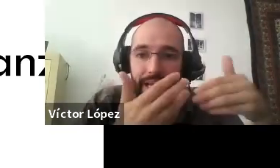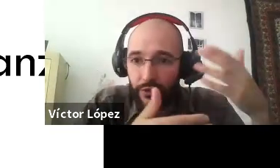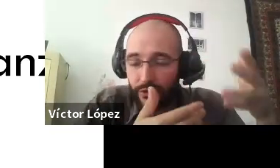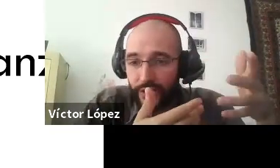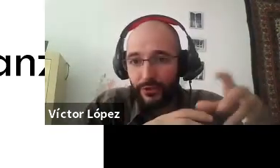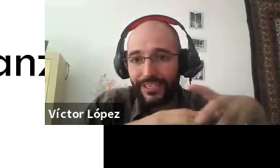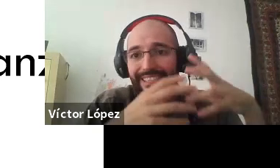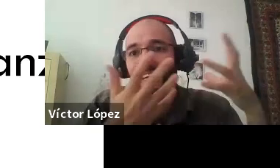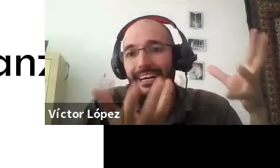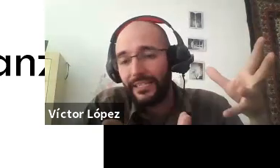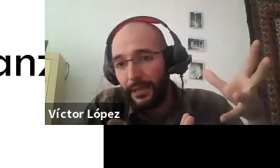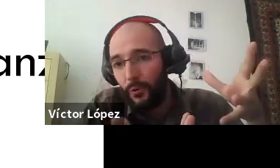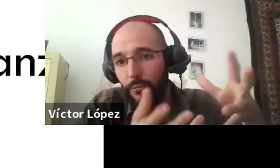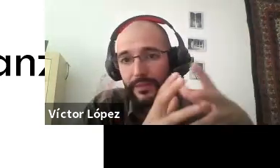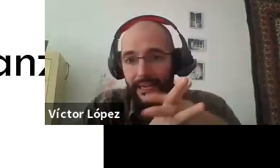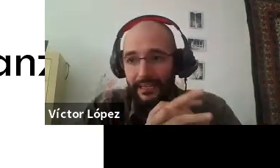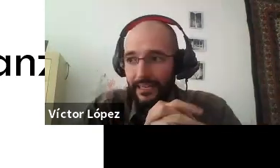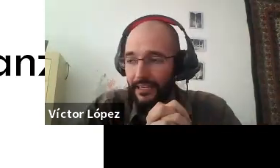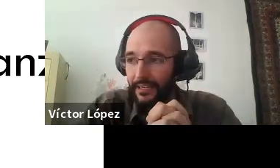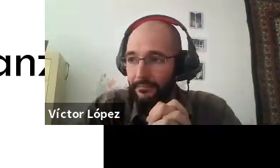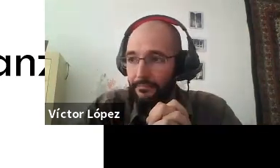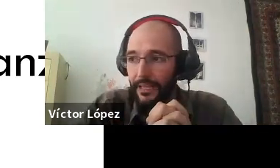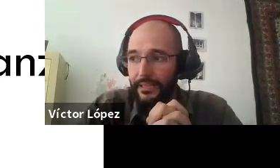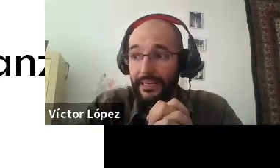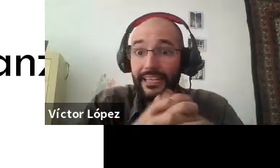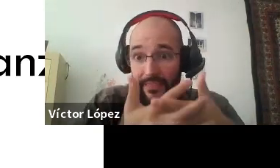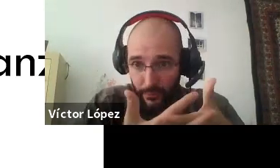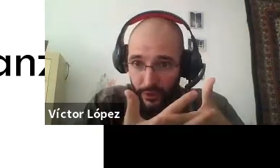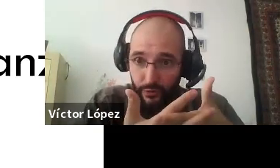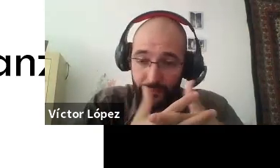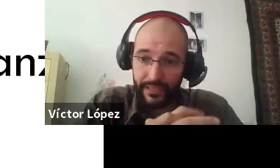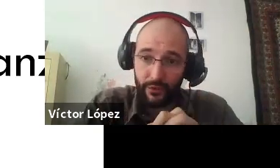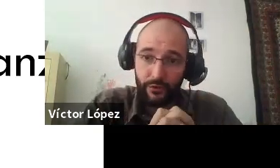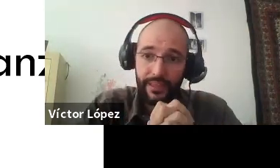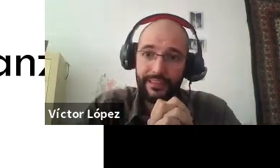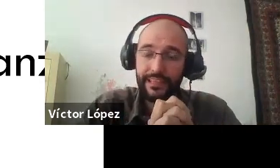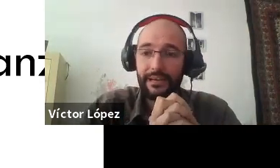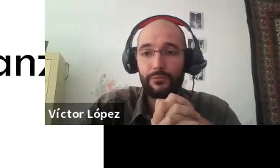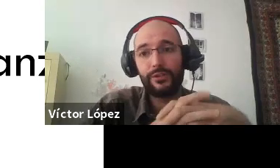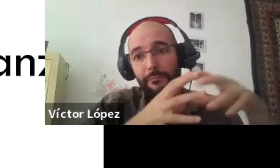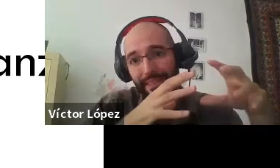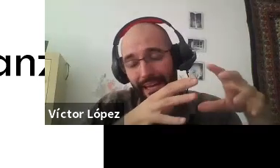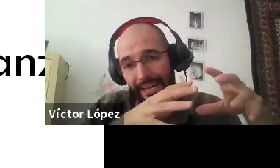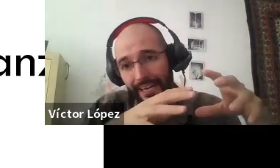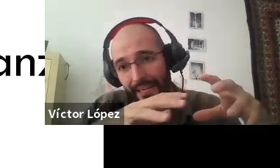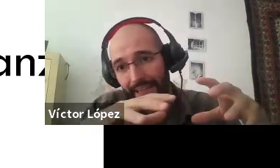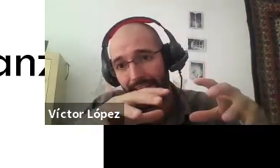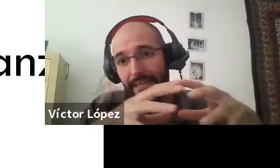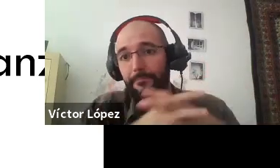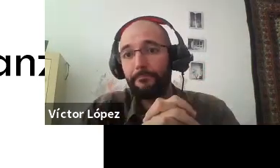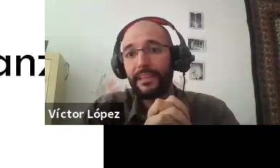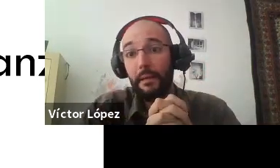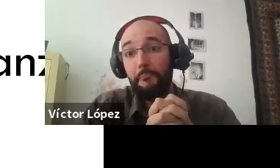Con los años, digamos, este boom de la enseñanza por descubrimiento en Occidente, digamos, empieza a ir